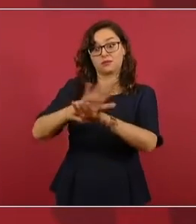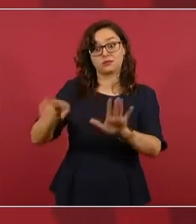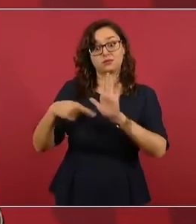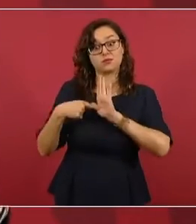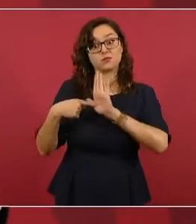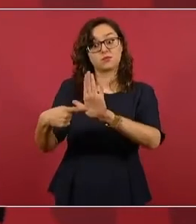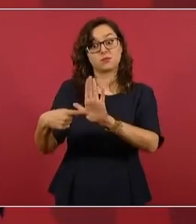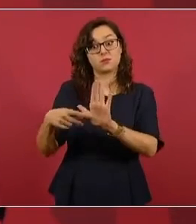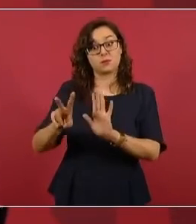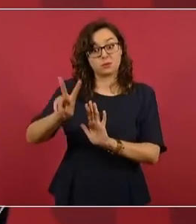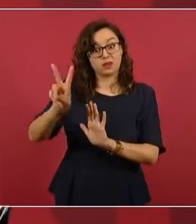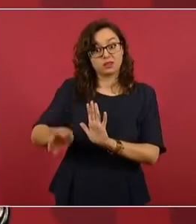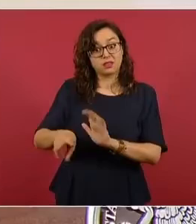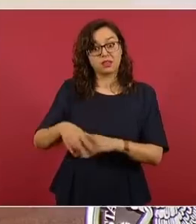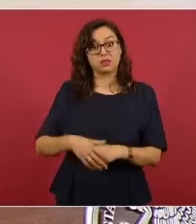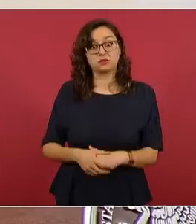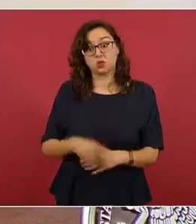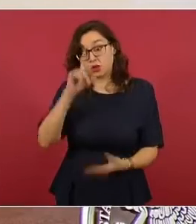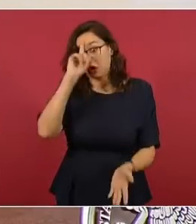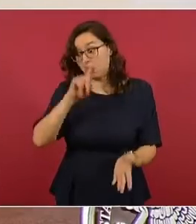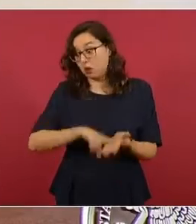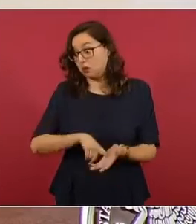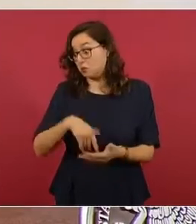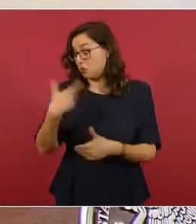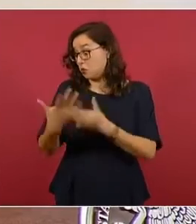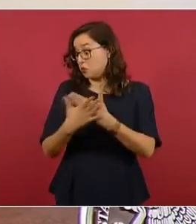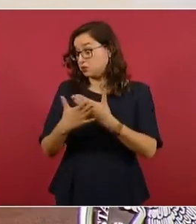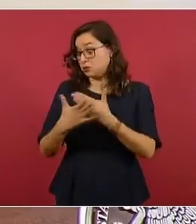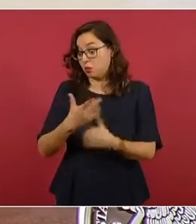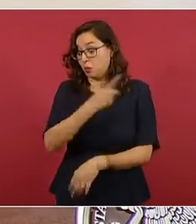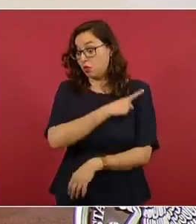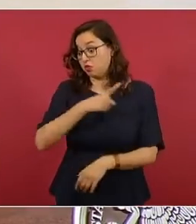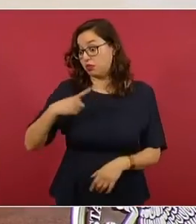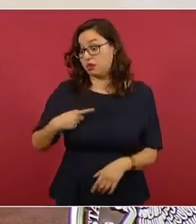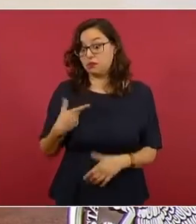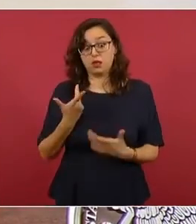va a ser cada 2 días a la semana.